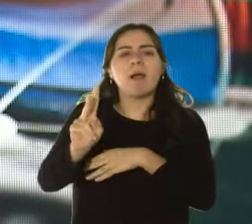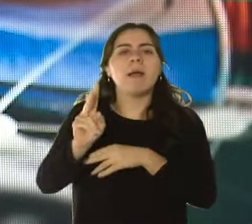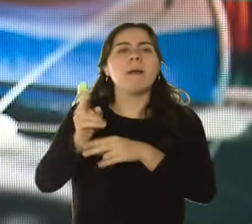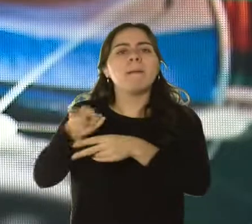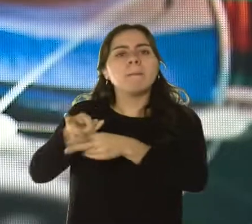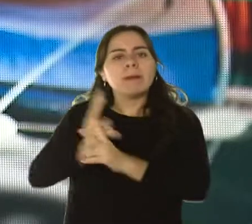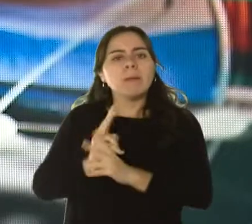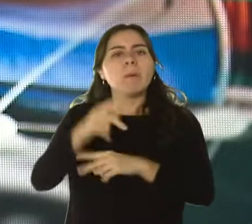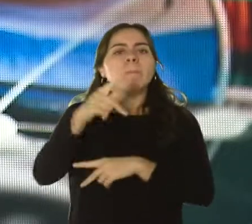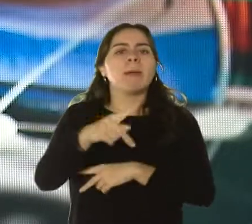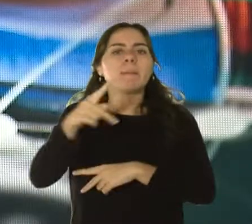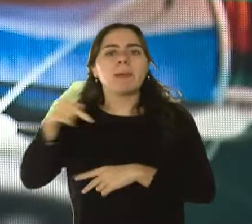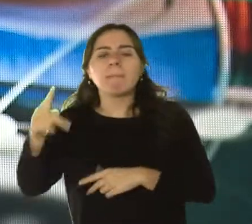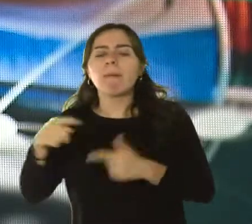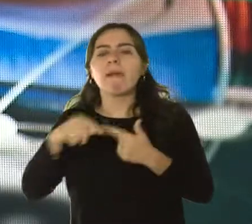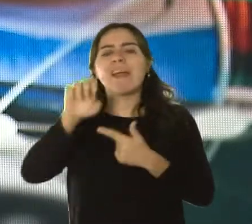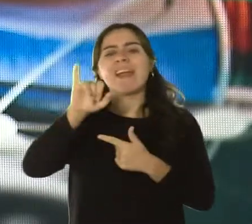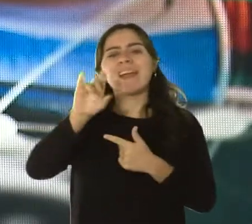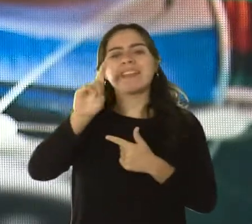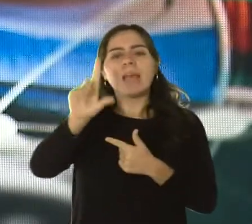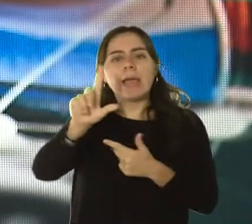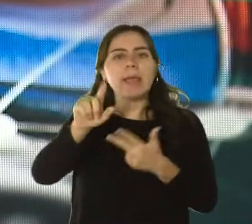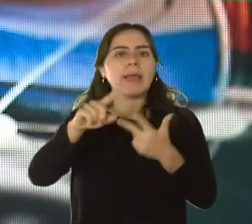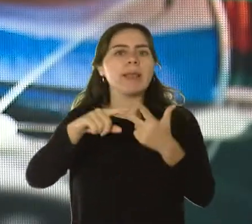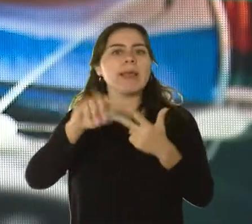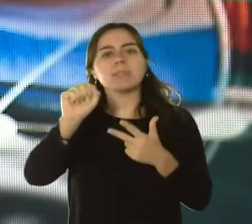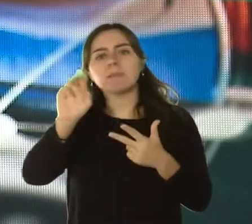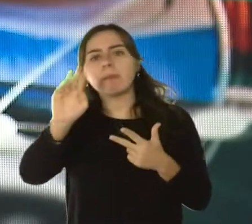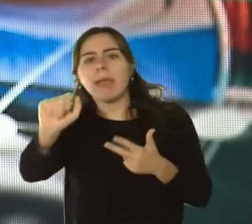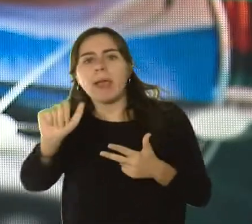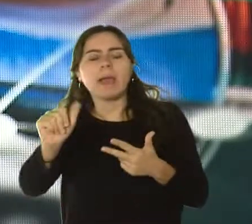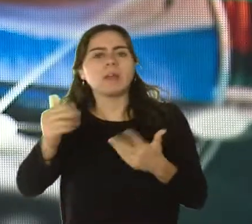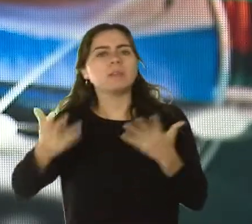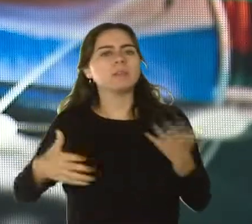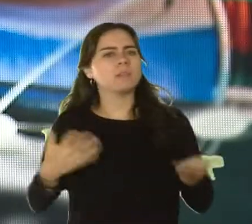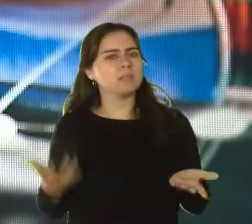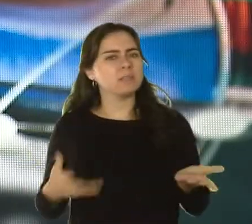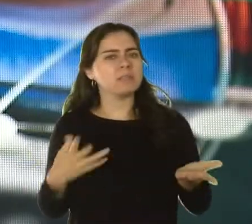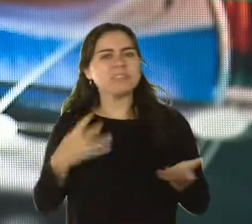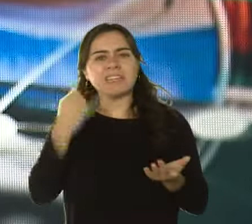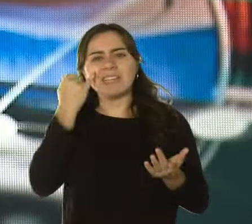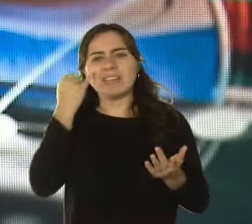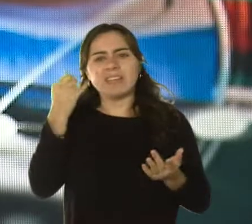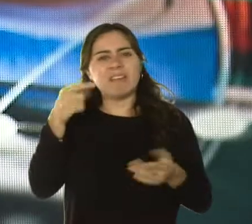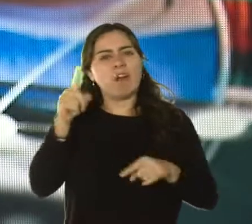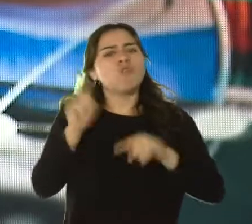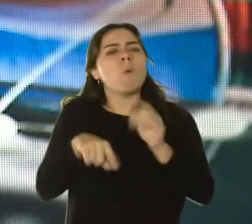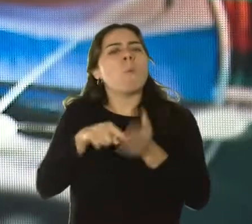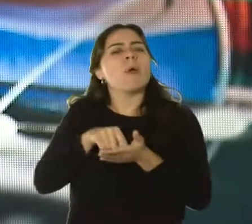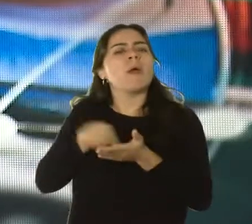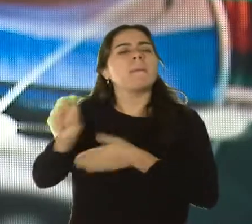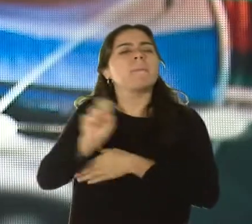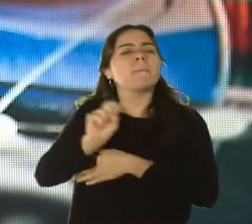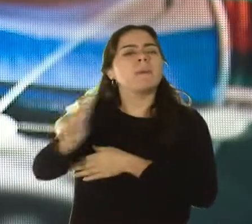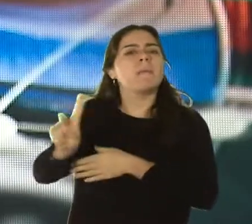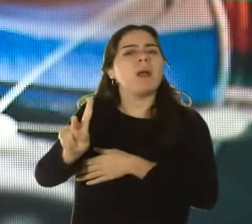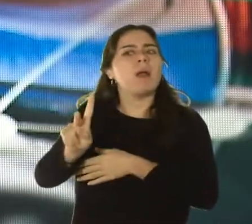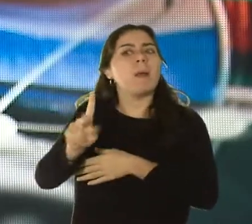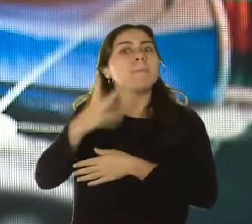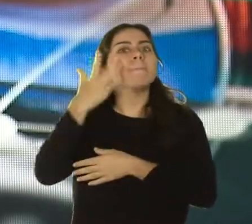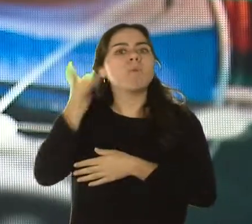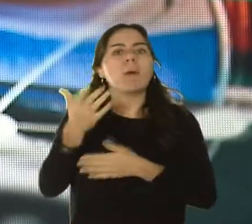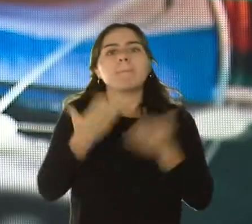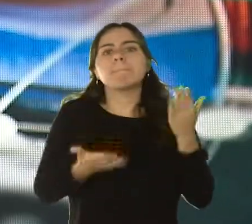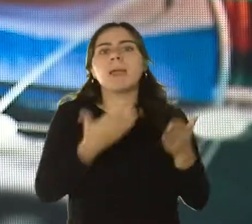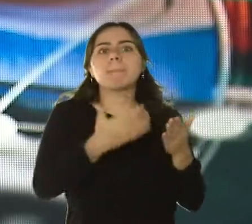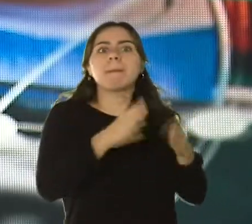préstamos EIDL del gobierno federal? ¿Qué pasa cuando ellos no lo pueden pagar, no están recibiendo las ganancias que esperaban